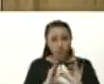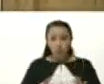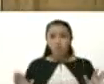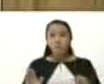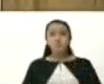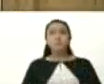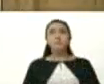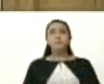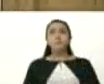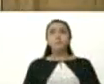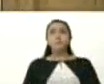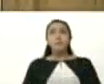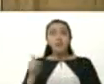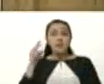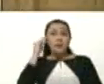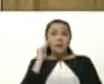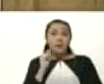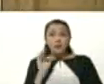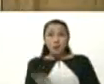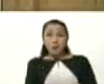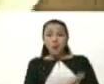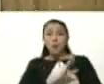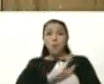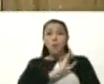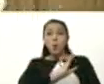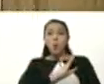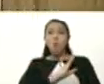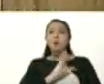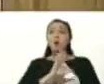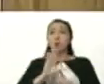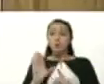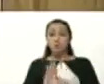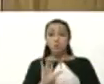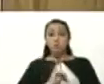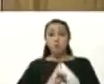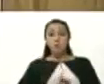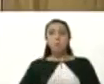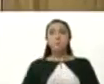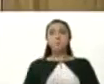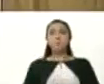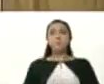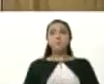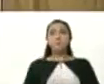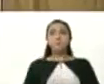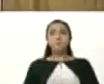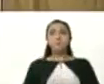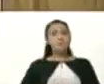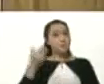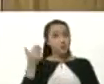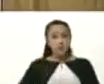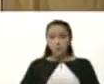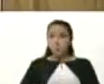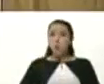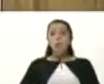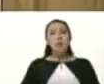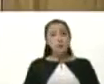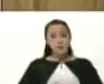el Calipso del Callao pues uno de sus composiciones que tenemos aquí y que es un patrimonio inmaterial de la